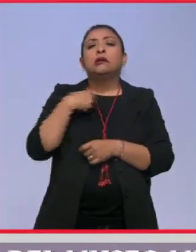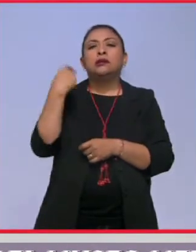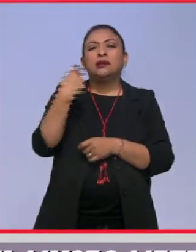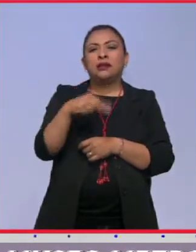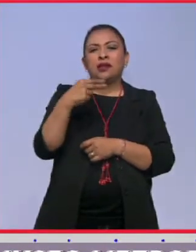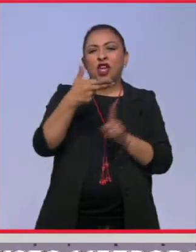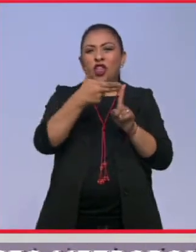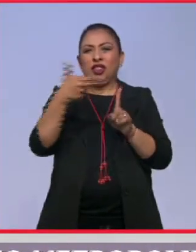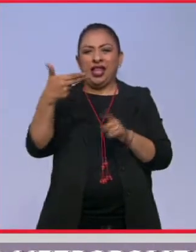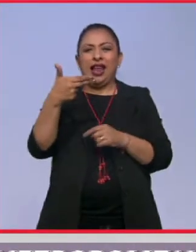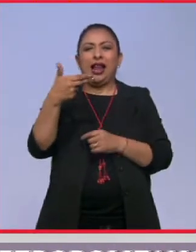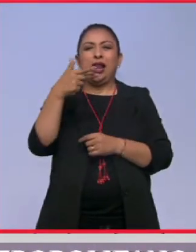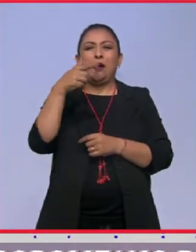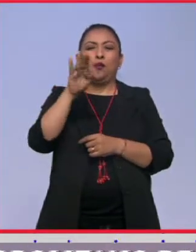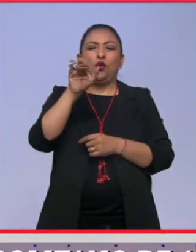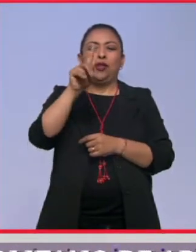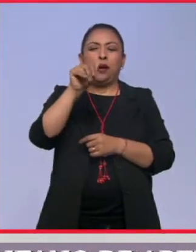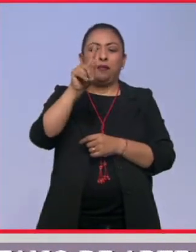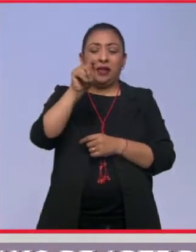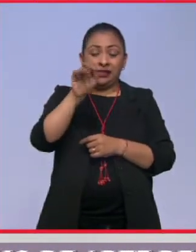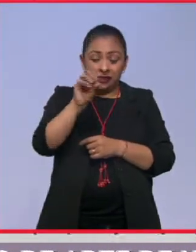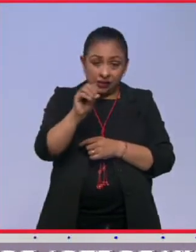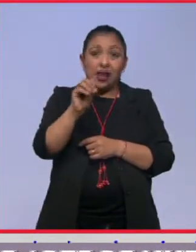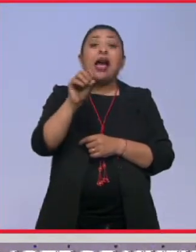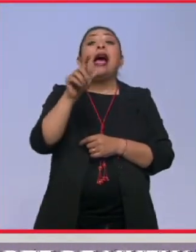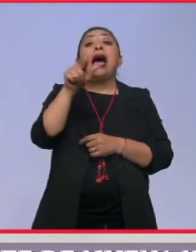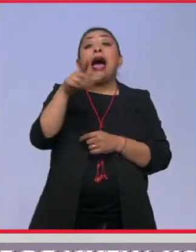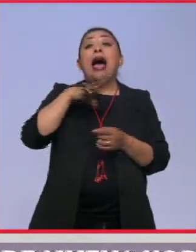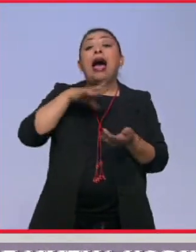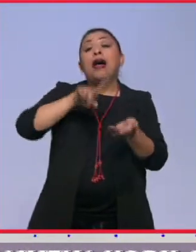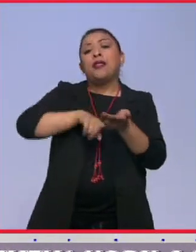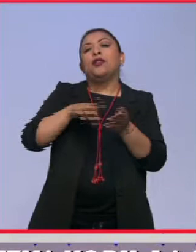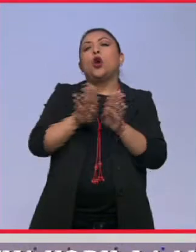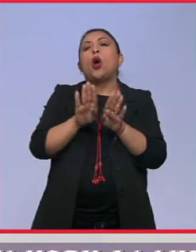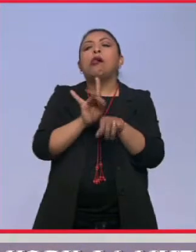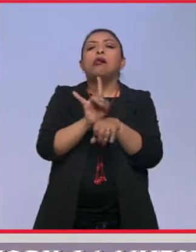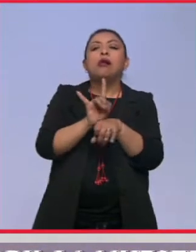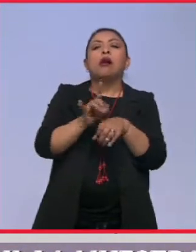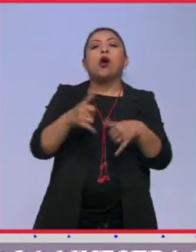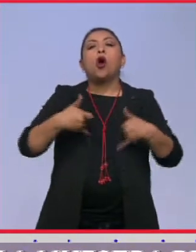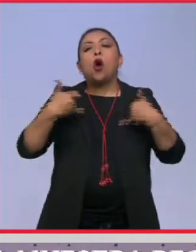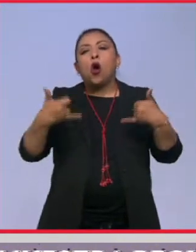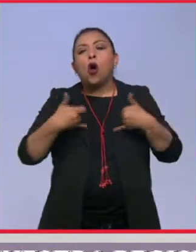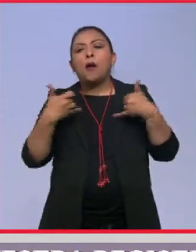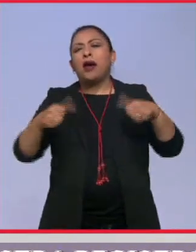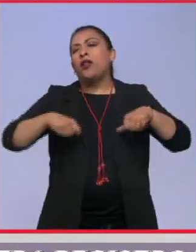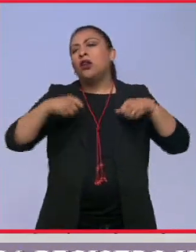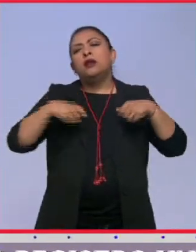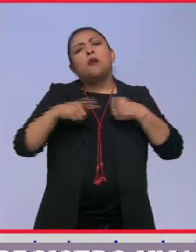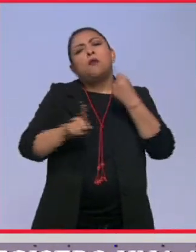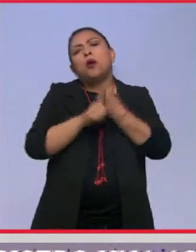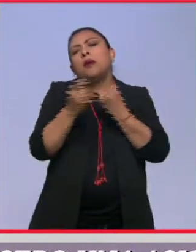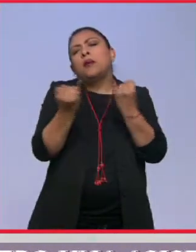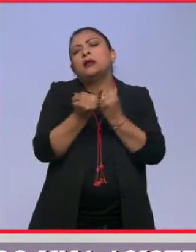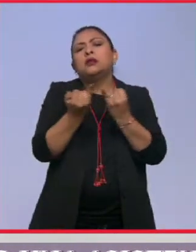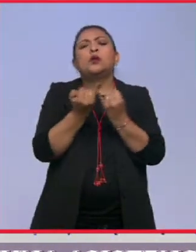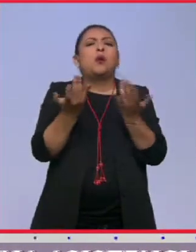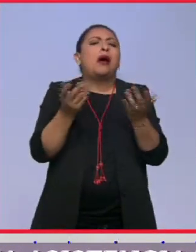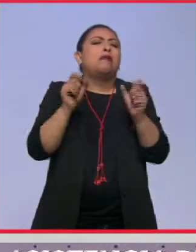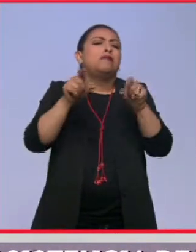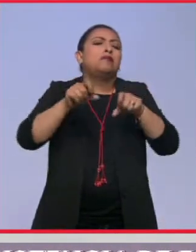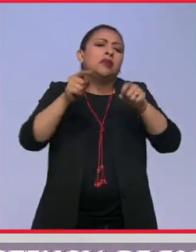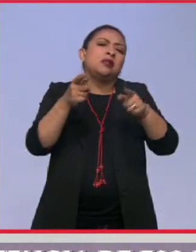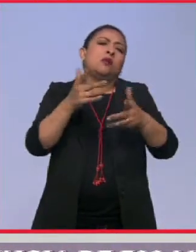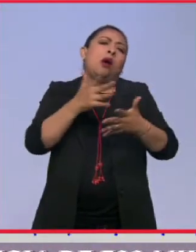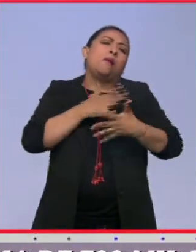Gran Hotel Budapest, de Wes Anderson. Aquí da vida a una adolescente que tiene los problemas justo de la edad, ¿no? El primer amor, el